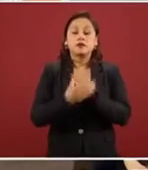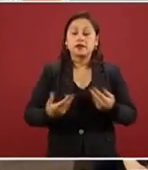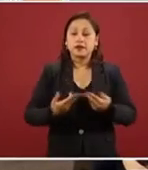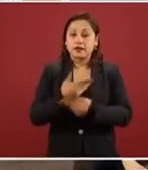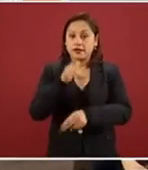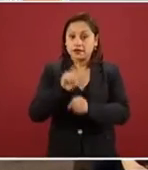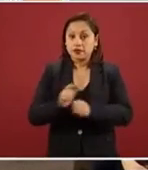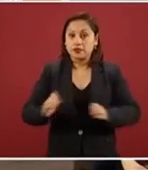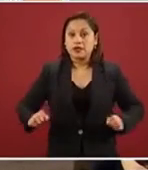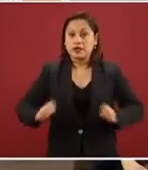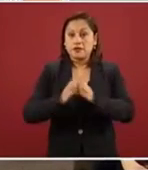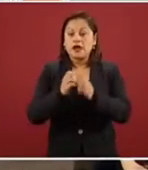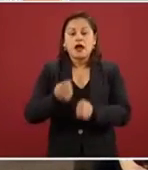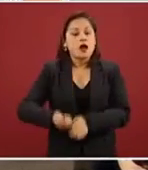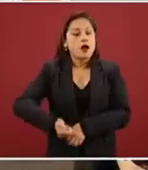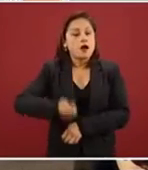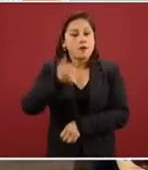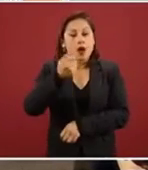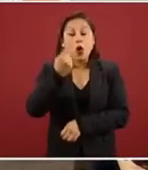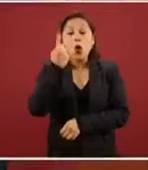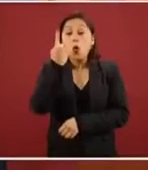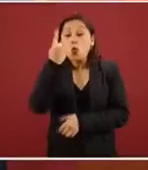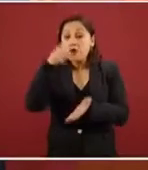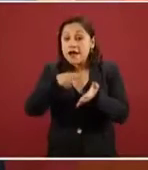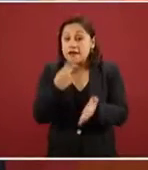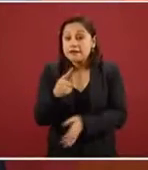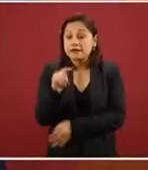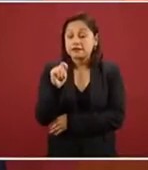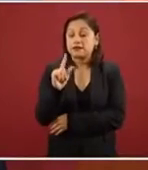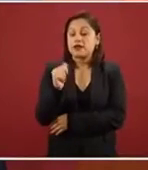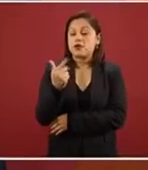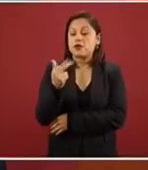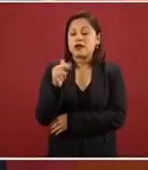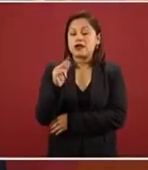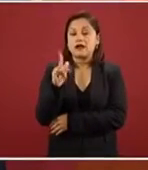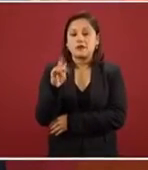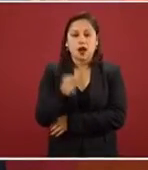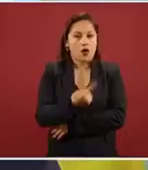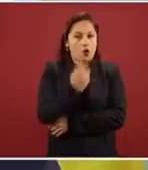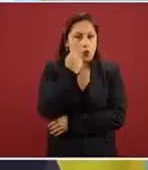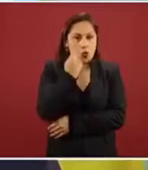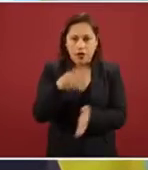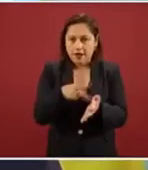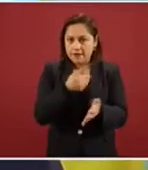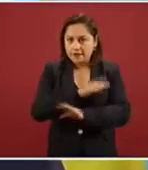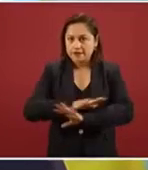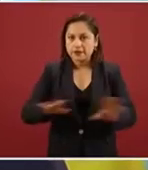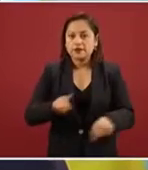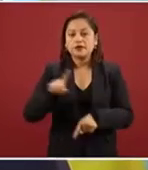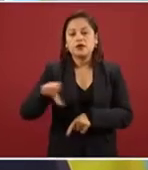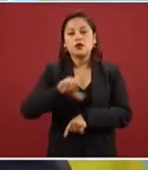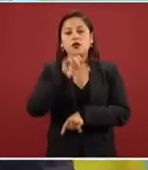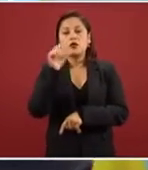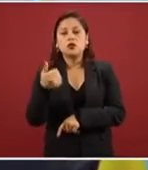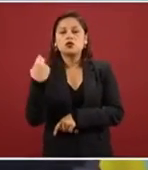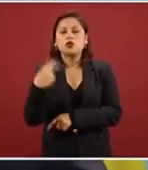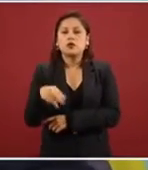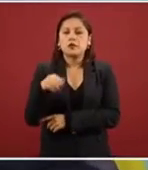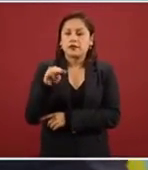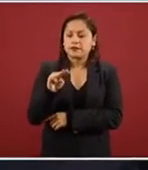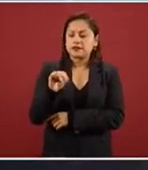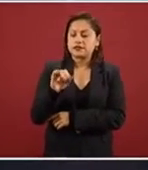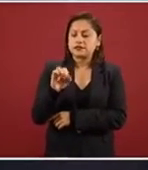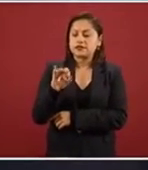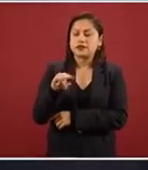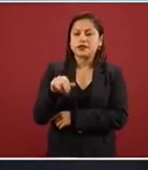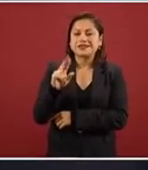sido necesario sesionar ninguna otra vez. Tenemos una serie, una estructura que se llaman misiones ECO, que son misiones de enlace y